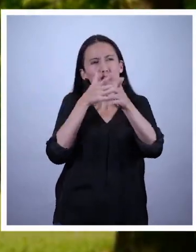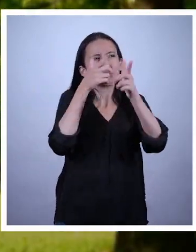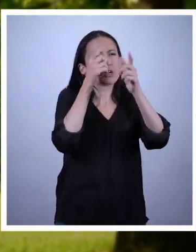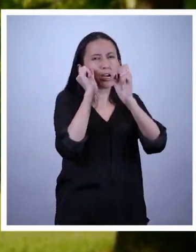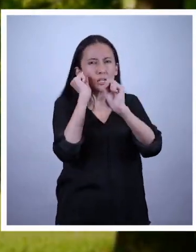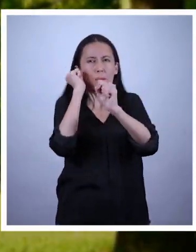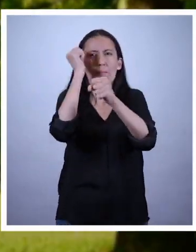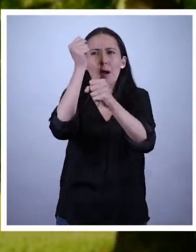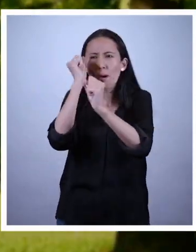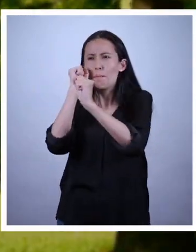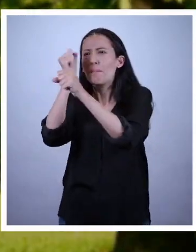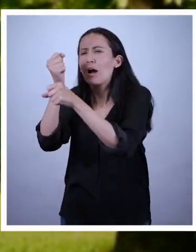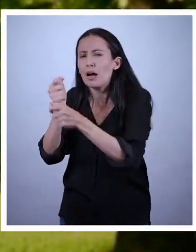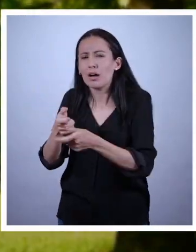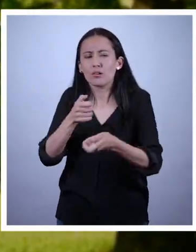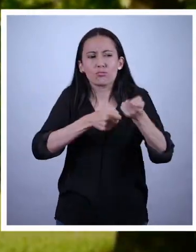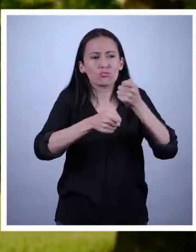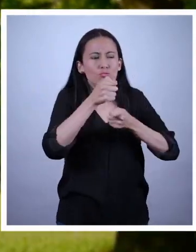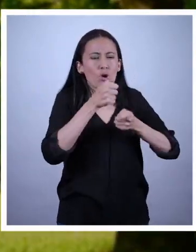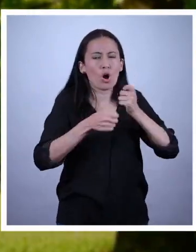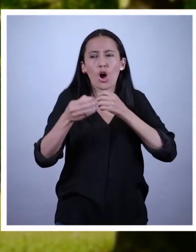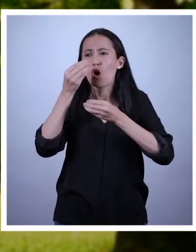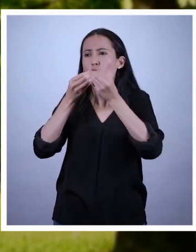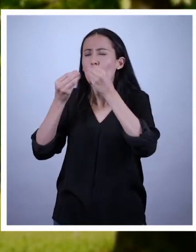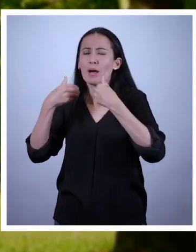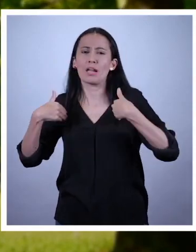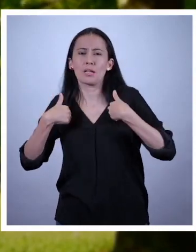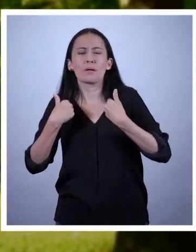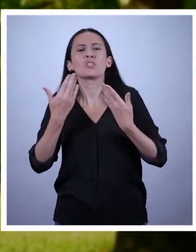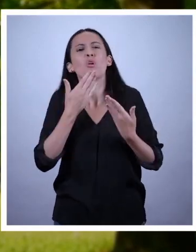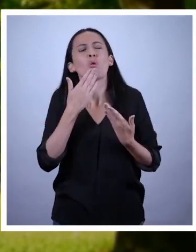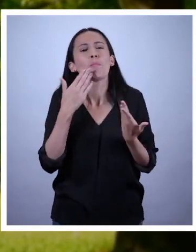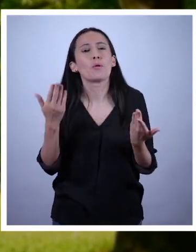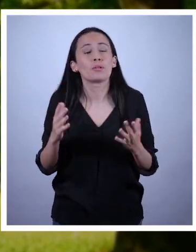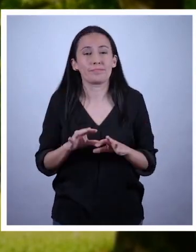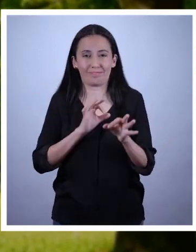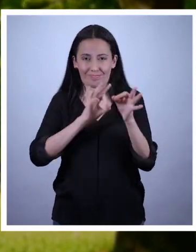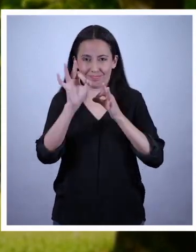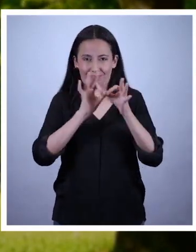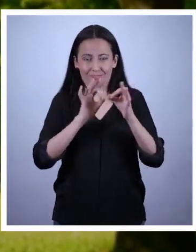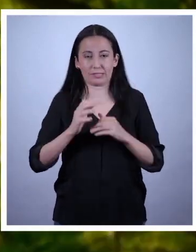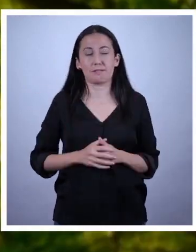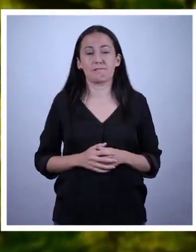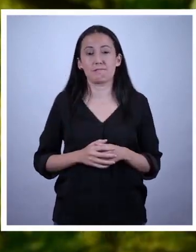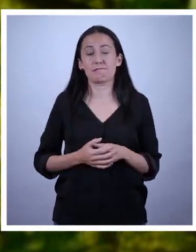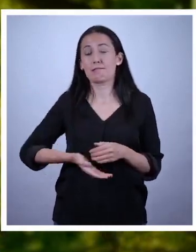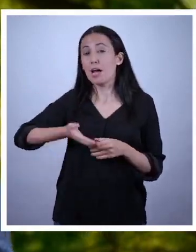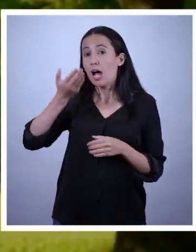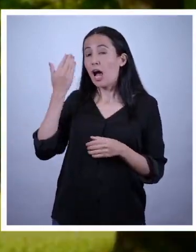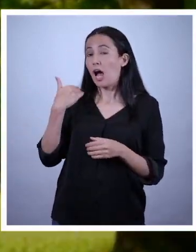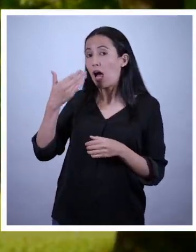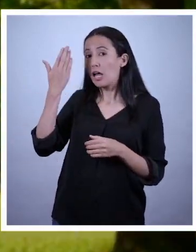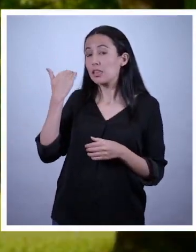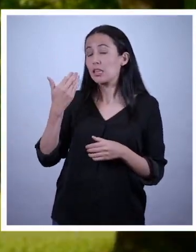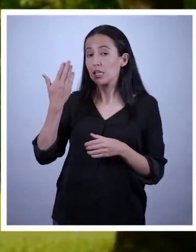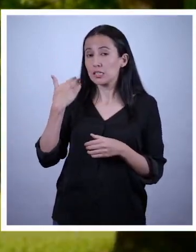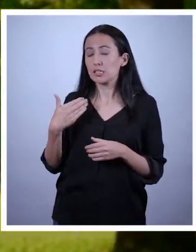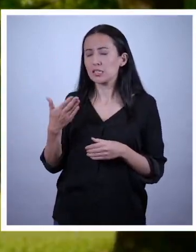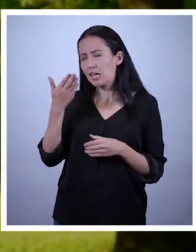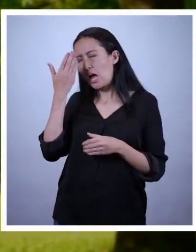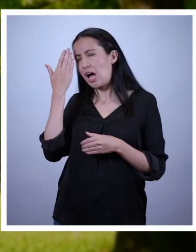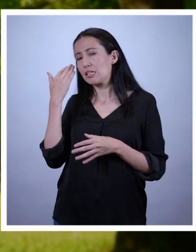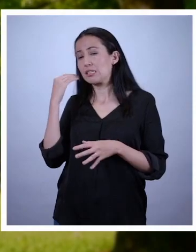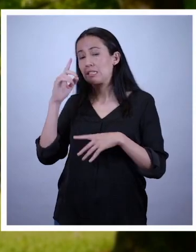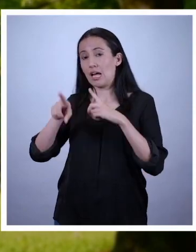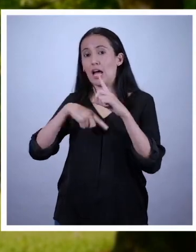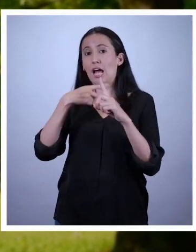a cazar, a cultivar y a hacer cosas como la que nos permitieron sobrevivir y crear una sociedad? Ahora les digo, tradicionalmente,